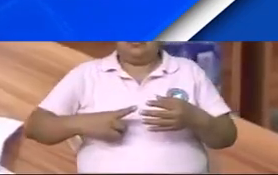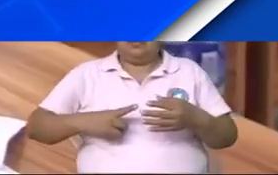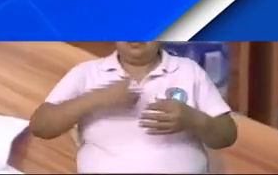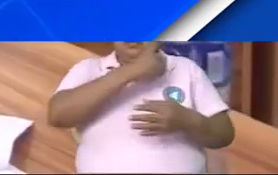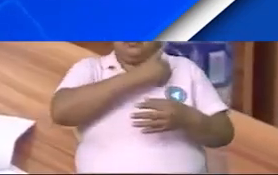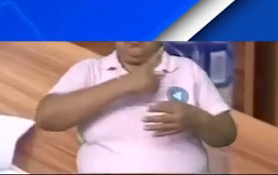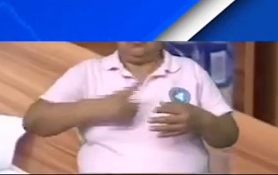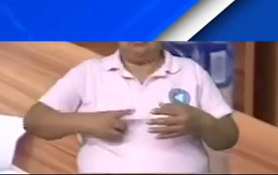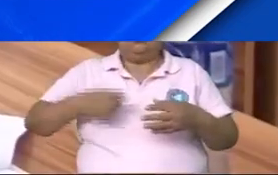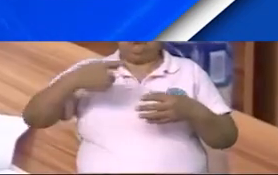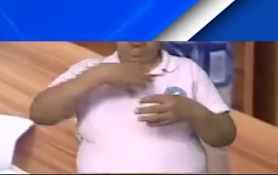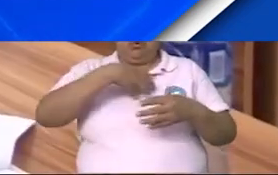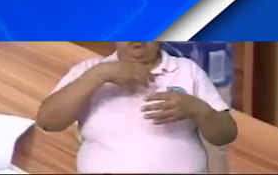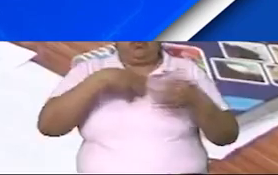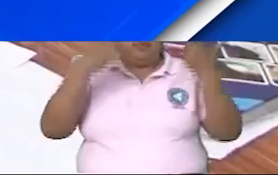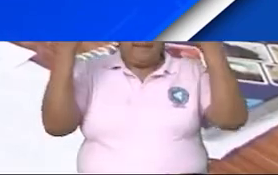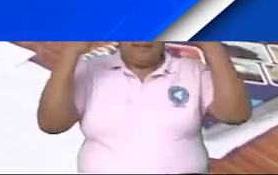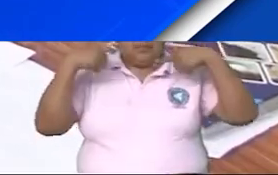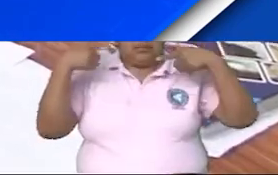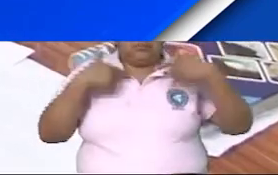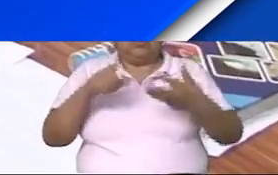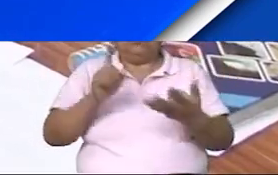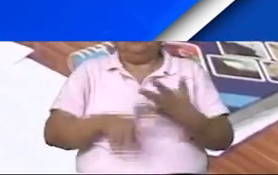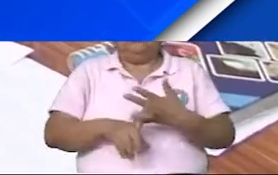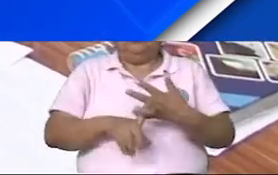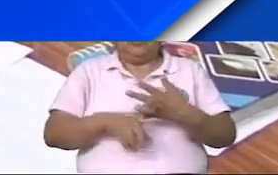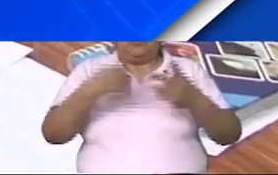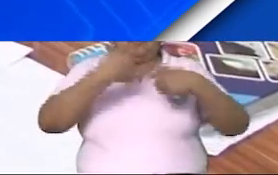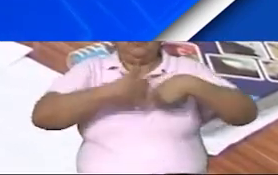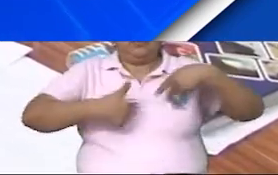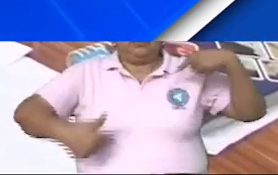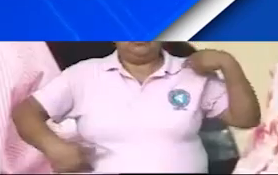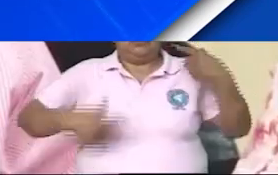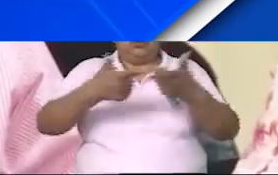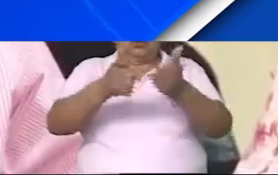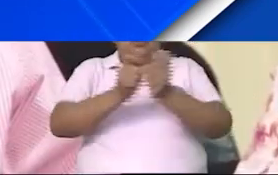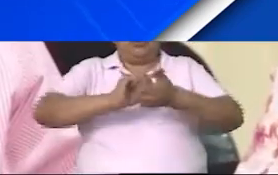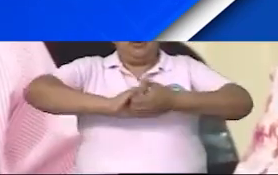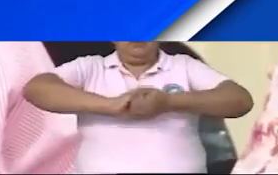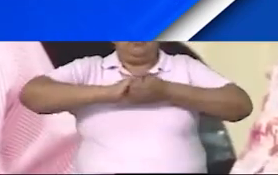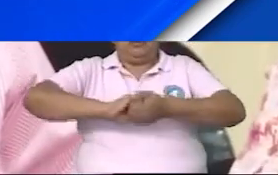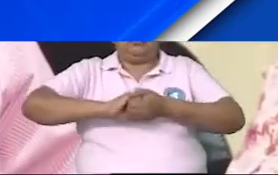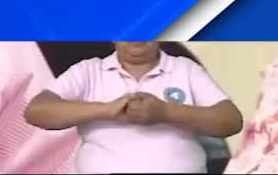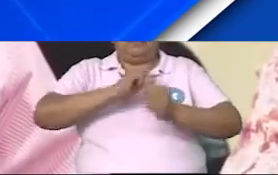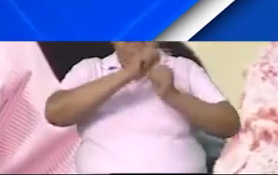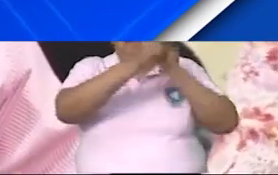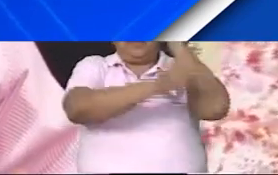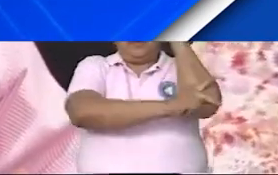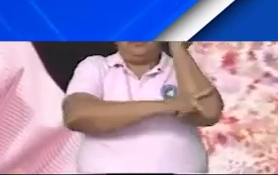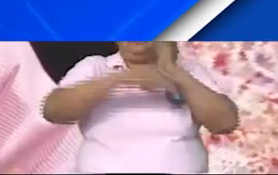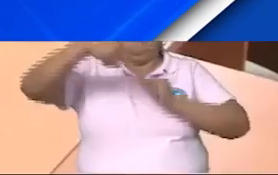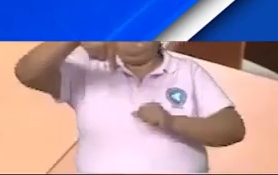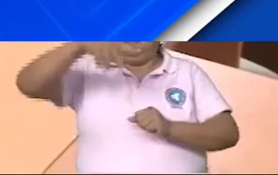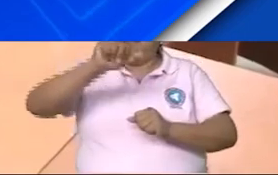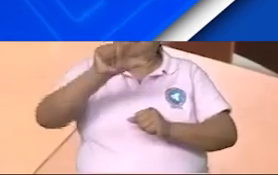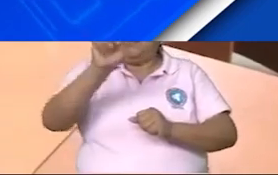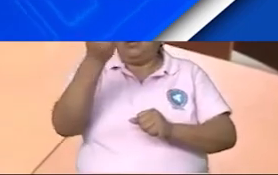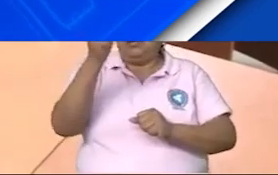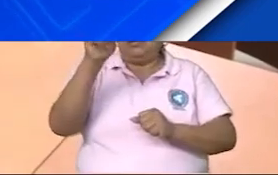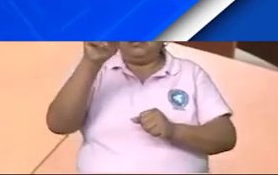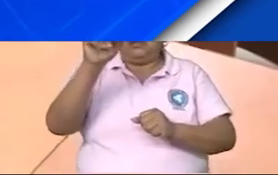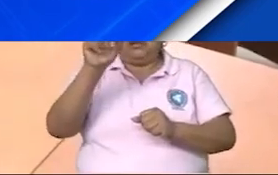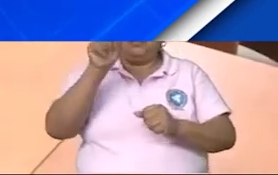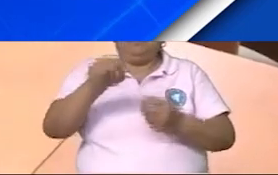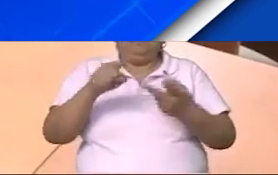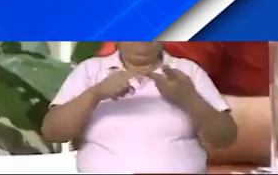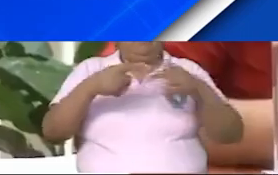diputado de la circunscripción de Masaya, presidente del Grupo Amistad con el Estado de Palestina y